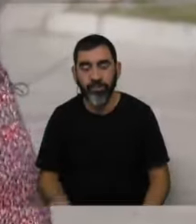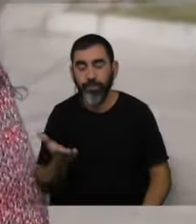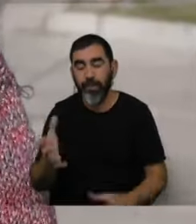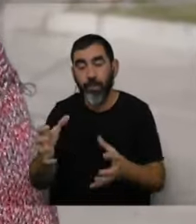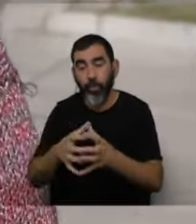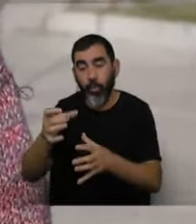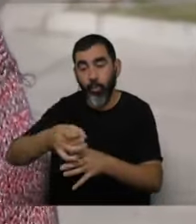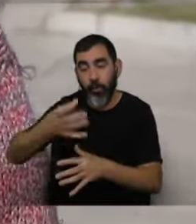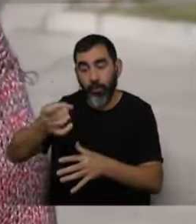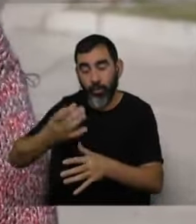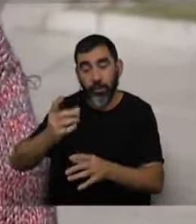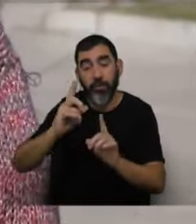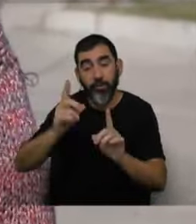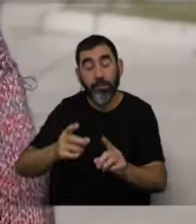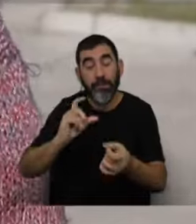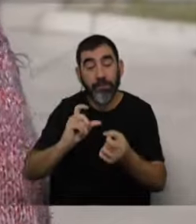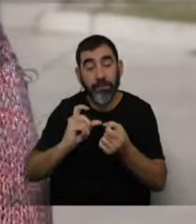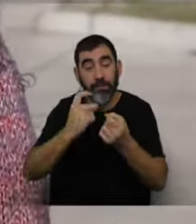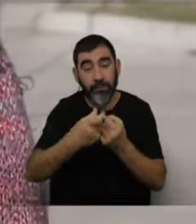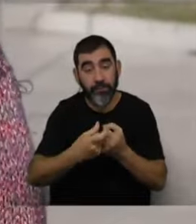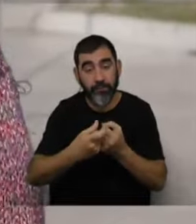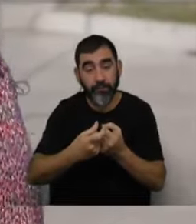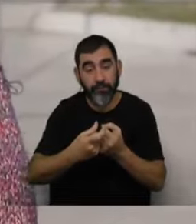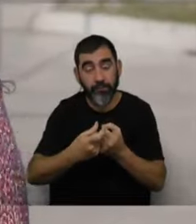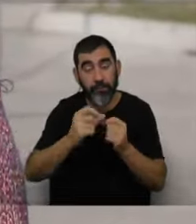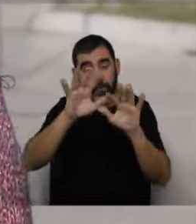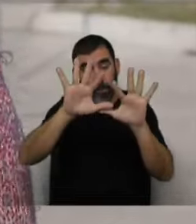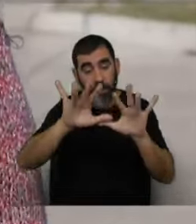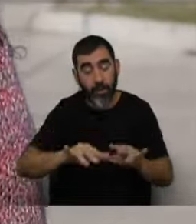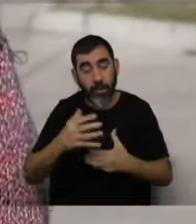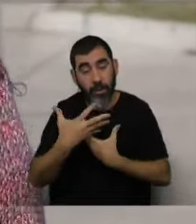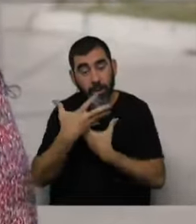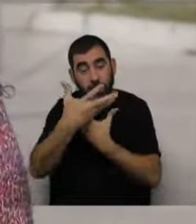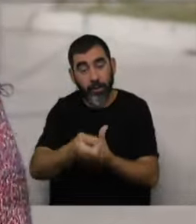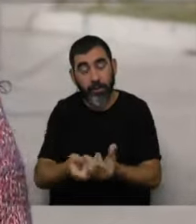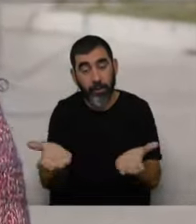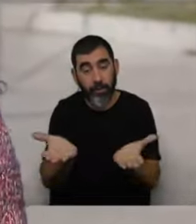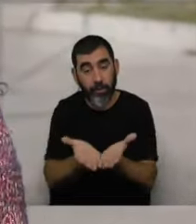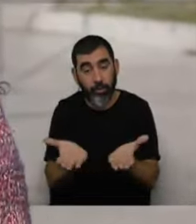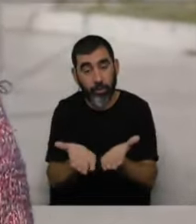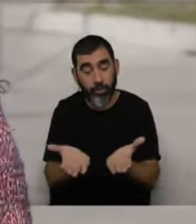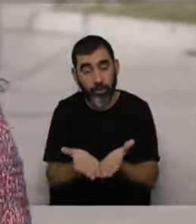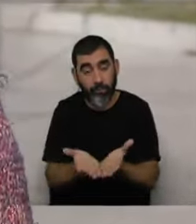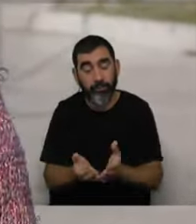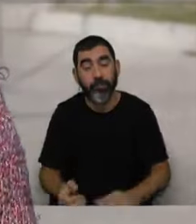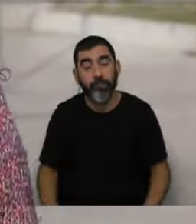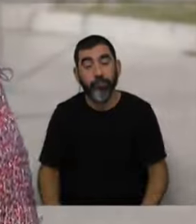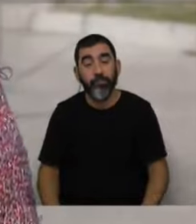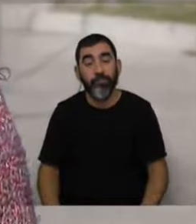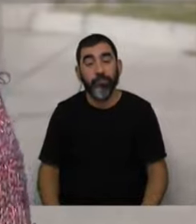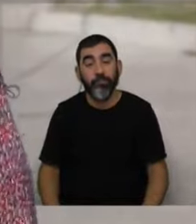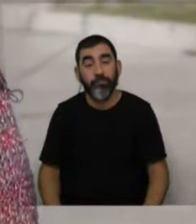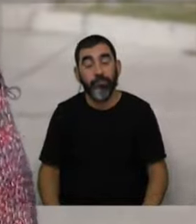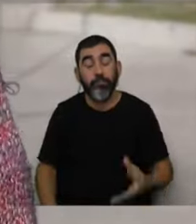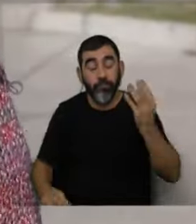equipo de as criptos y finalmente el núcleo sindical realizó una carta de de apoyo a a los estudiantes en el sentido de